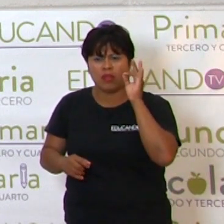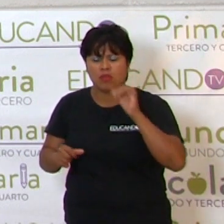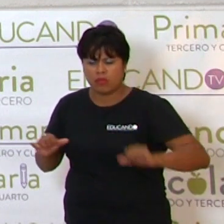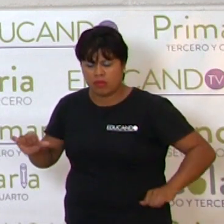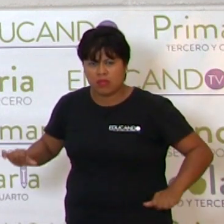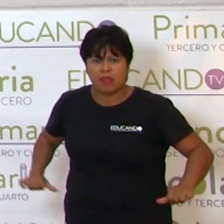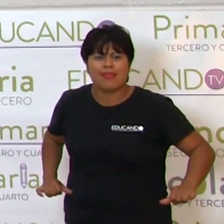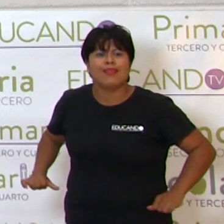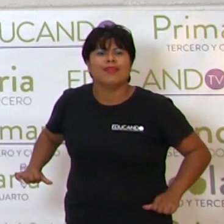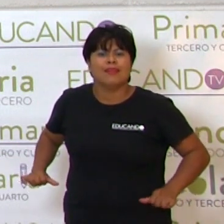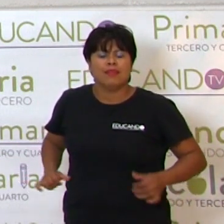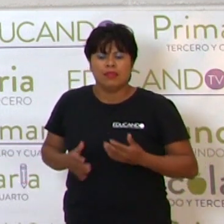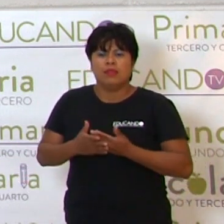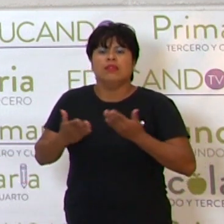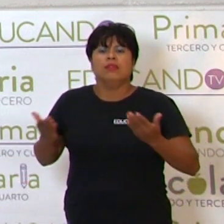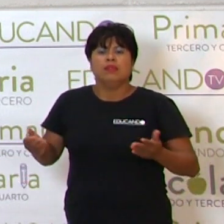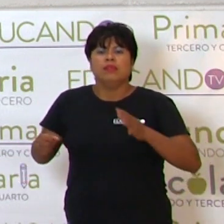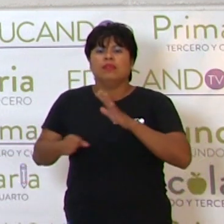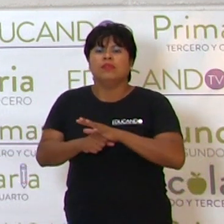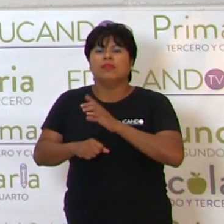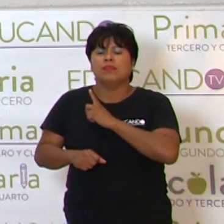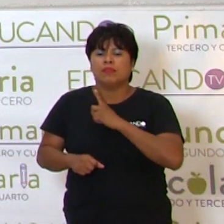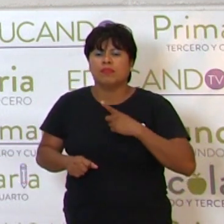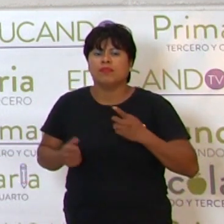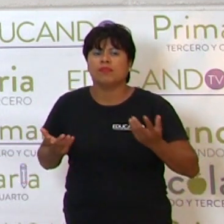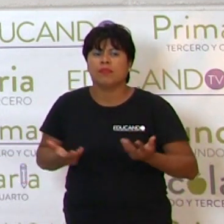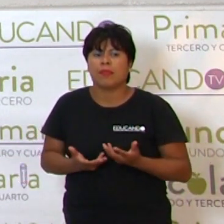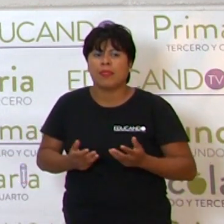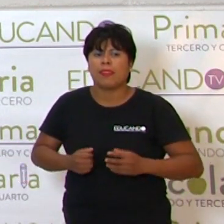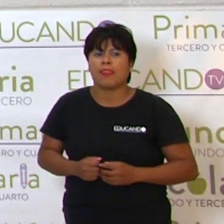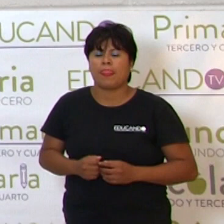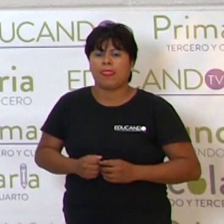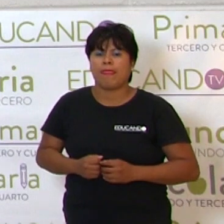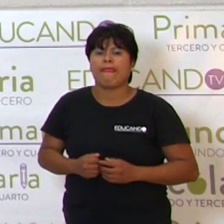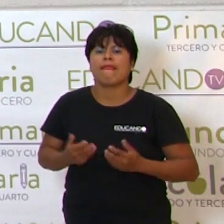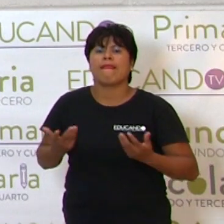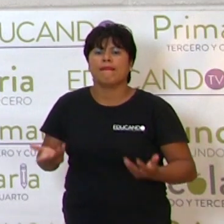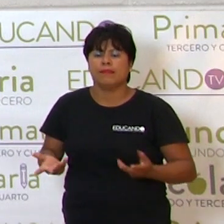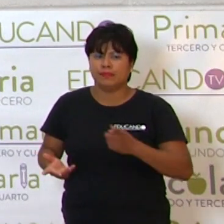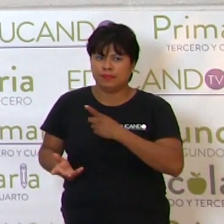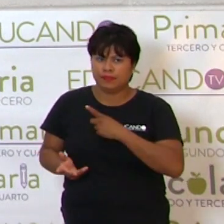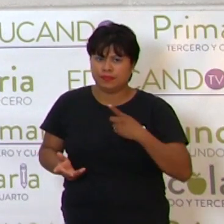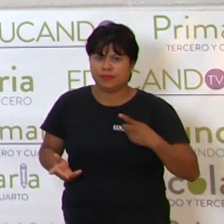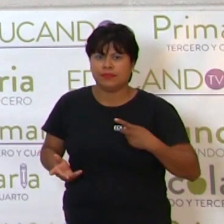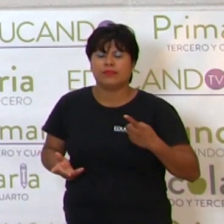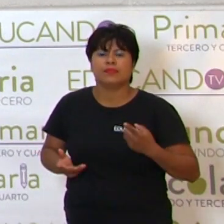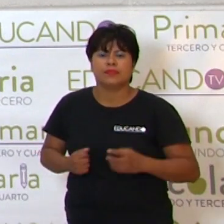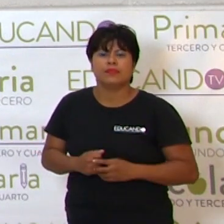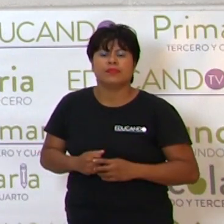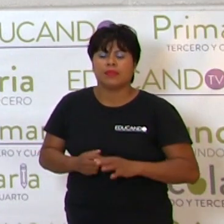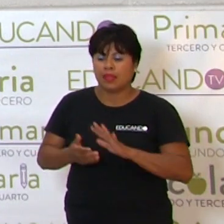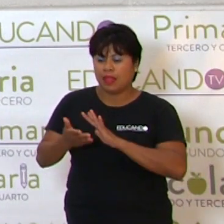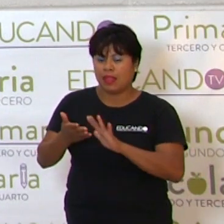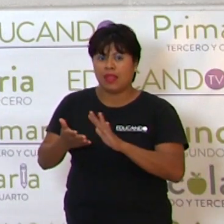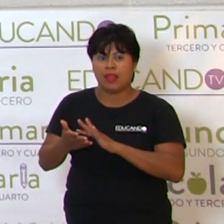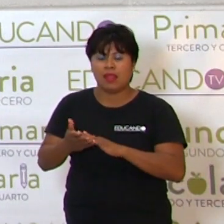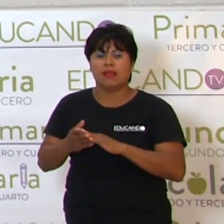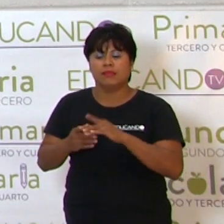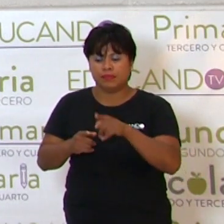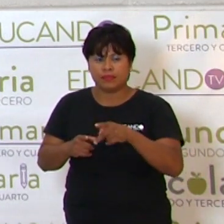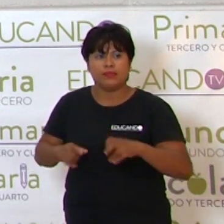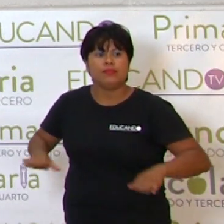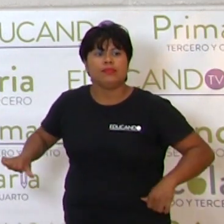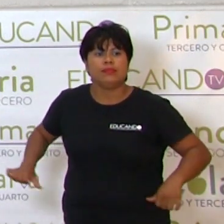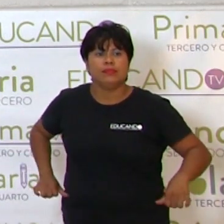teatro. Ahora, ¿qué es lo que tendrían que hacer? Pues tendrían que leer el guión